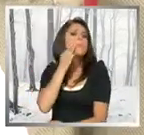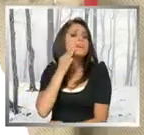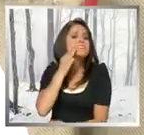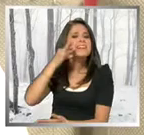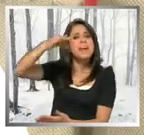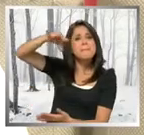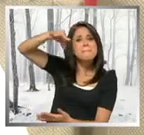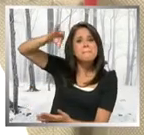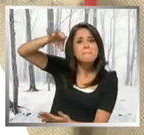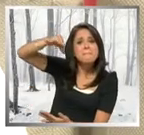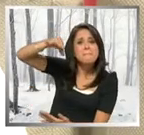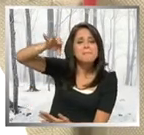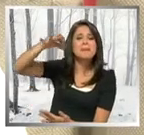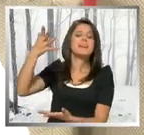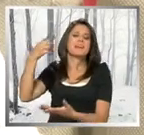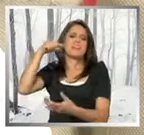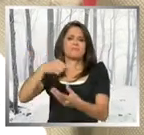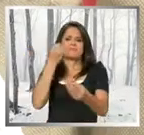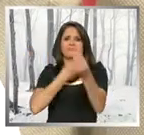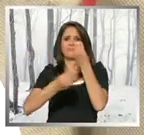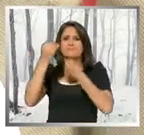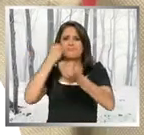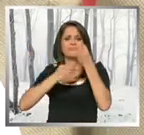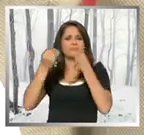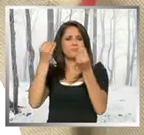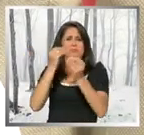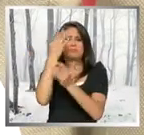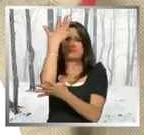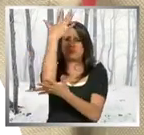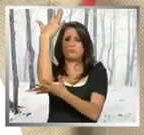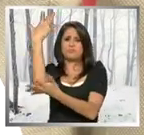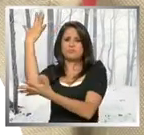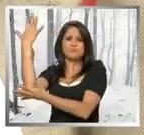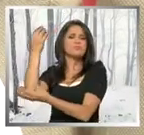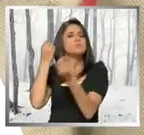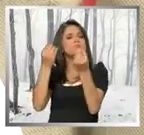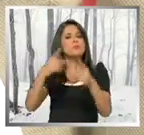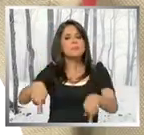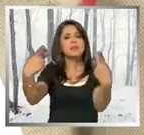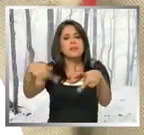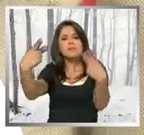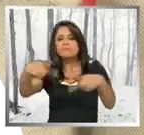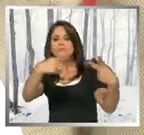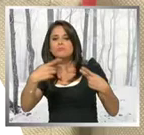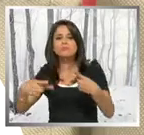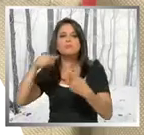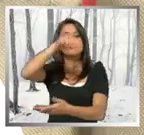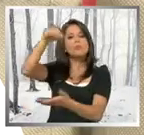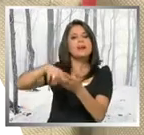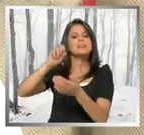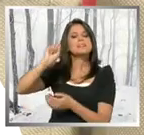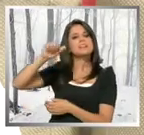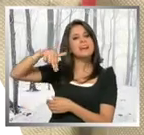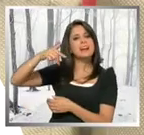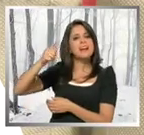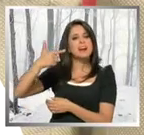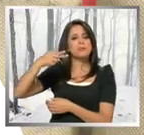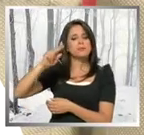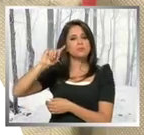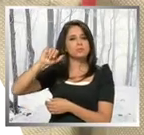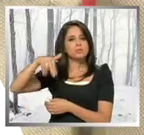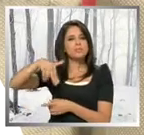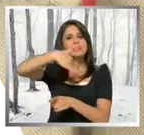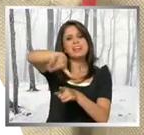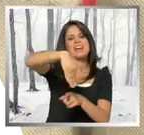que se consumían en la Ciudad de México, a la que llegaban a través de la calzada de San Agustín de las Cuevas, hoy calzada